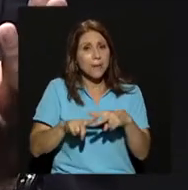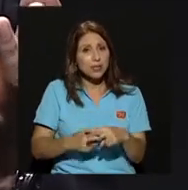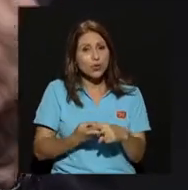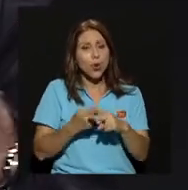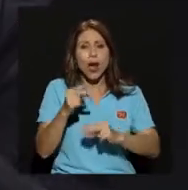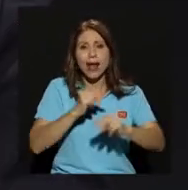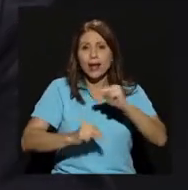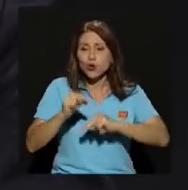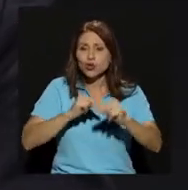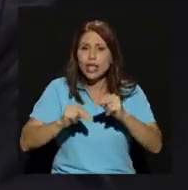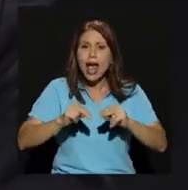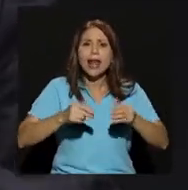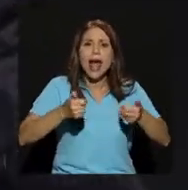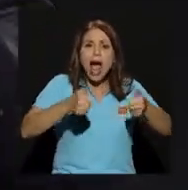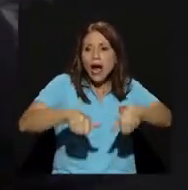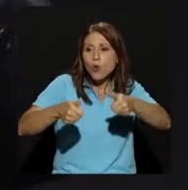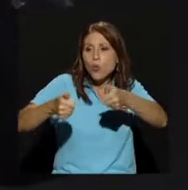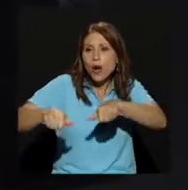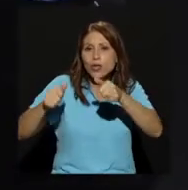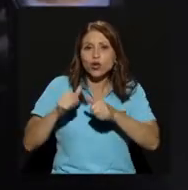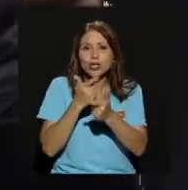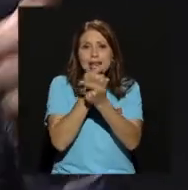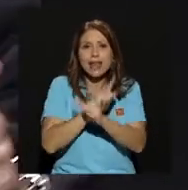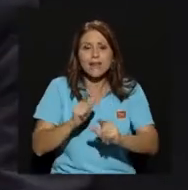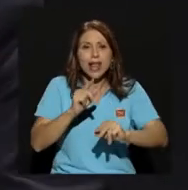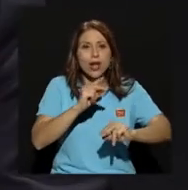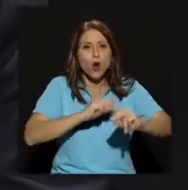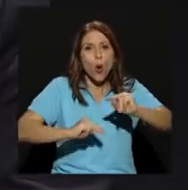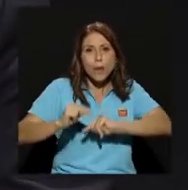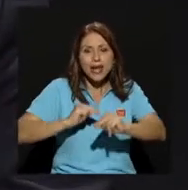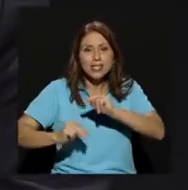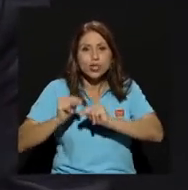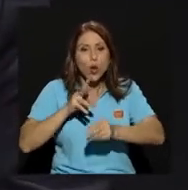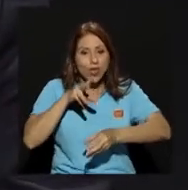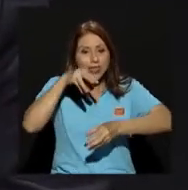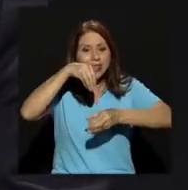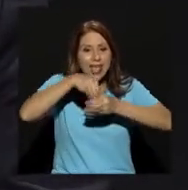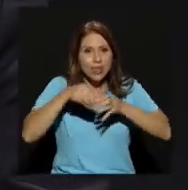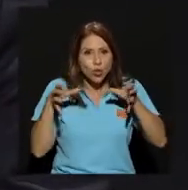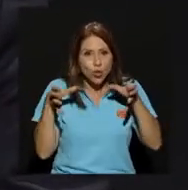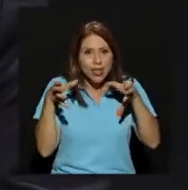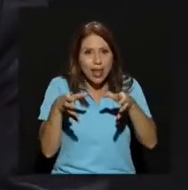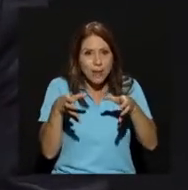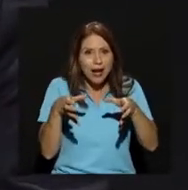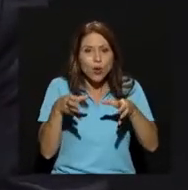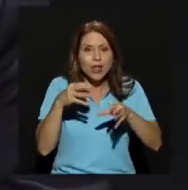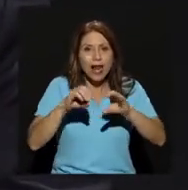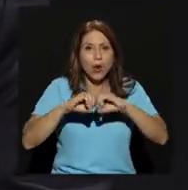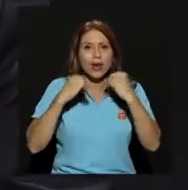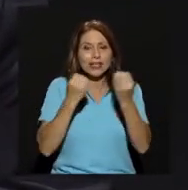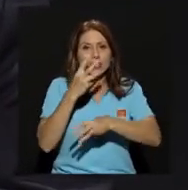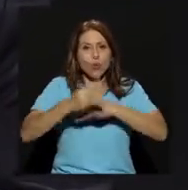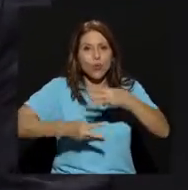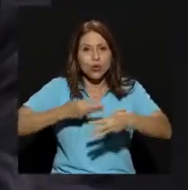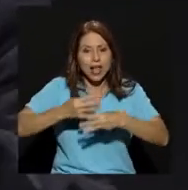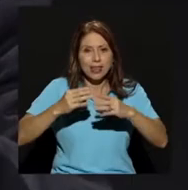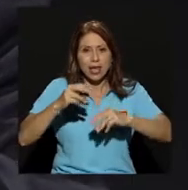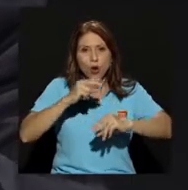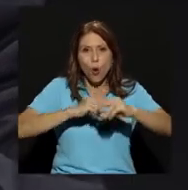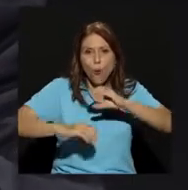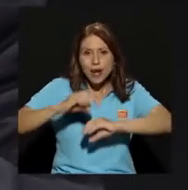negociar acuerdos de libre comercio dentro del marco de la organización mundial de comercio para